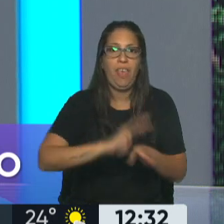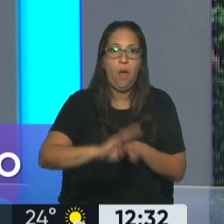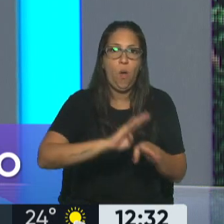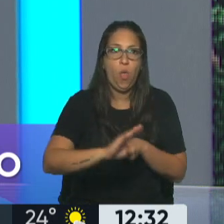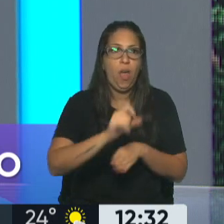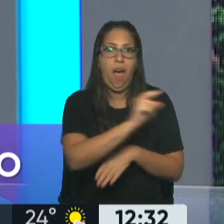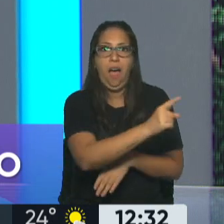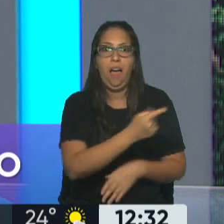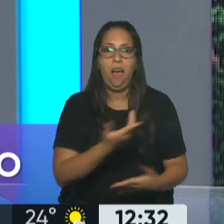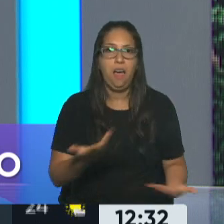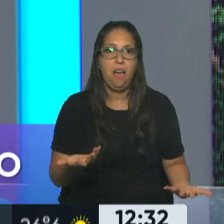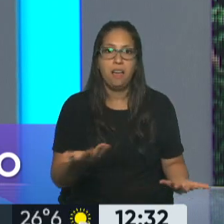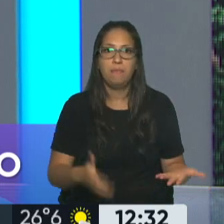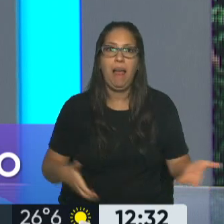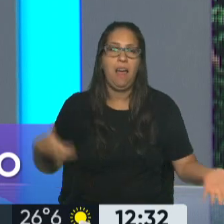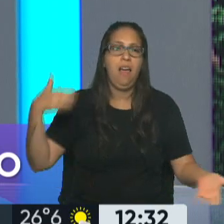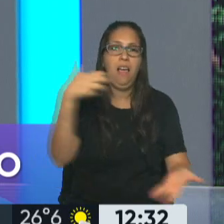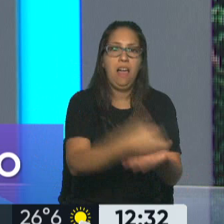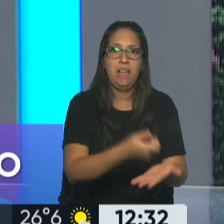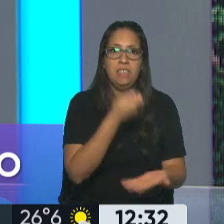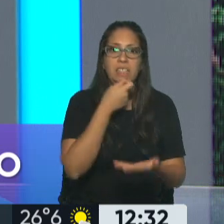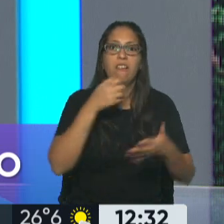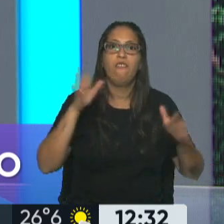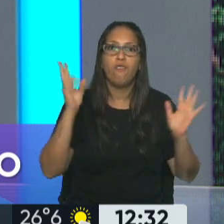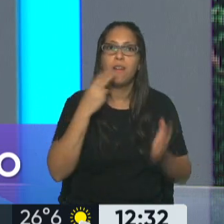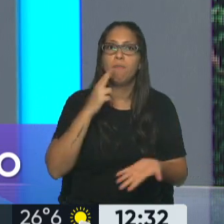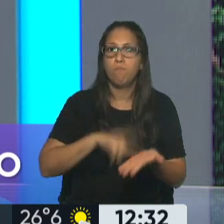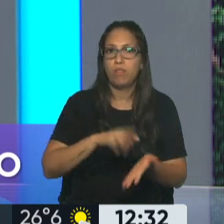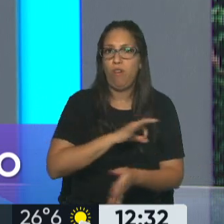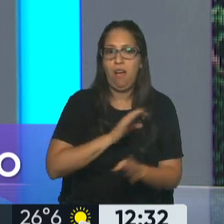el fisco si esto tiene efecto como es el impuesto de ejercicio Bien. a partir del 1 de enero. Sí,